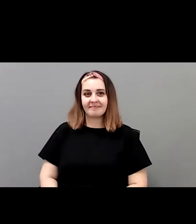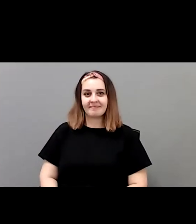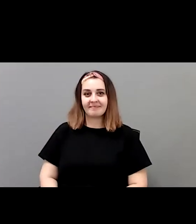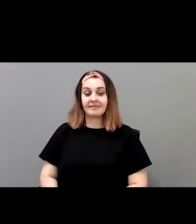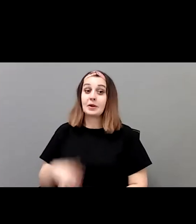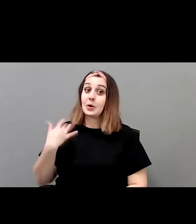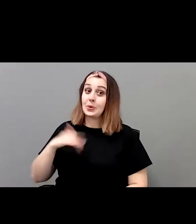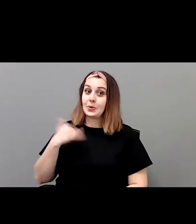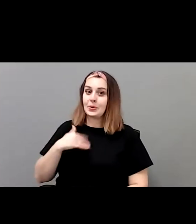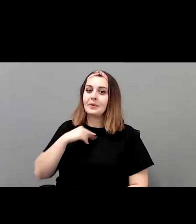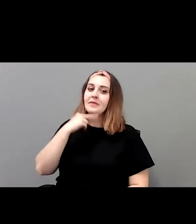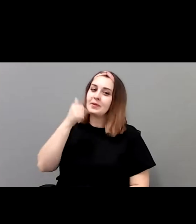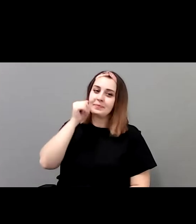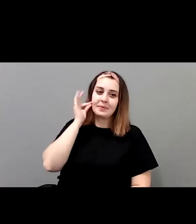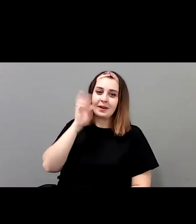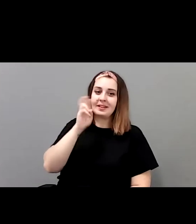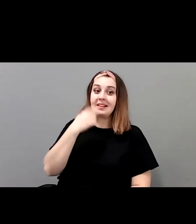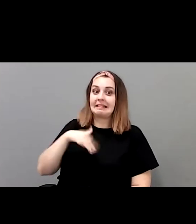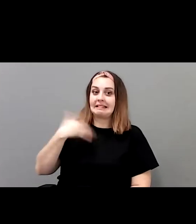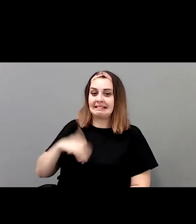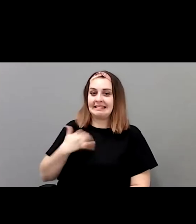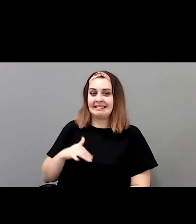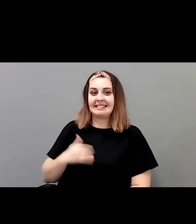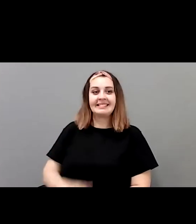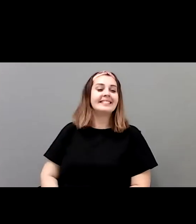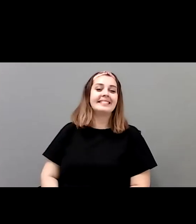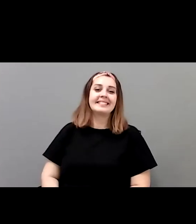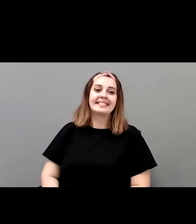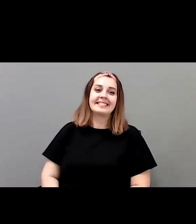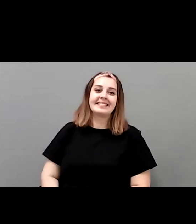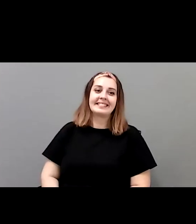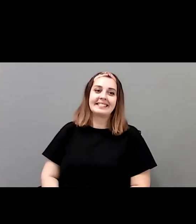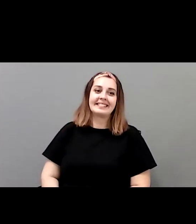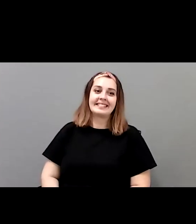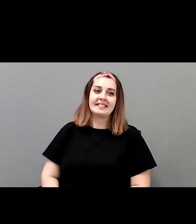Casi nada. A ver si... Ahora voy a poner el vídeo a las compis.